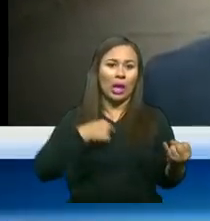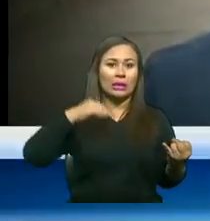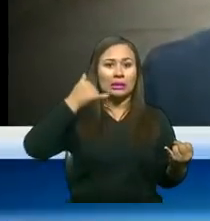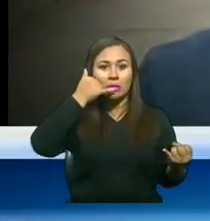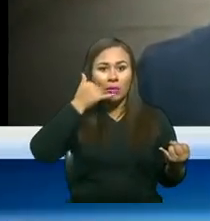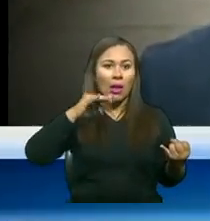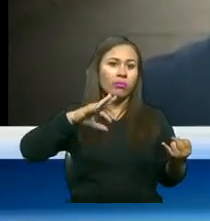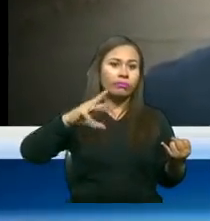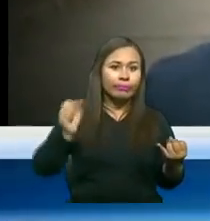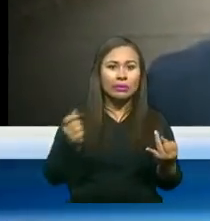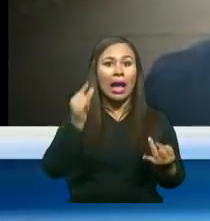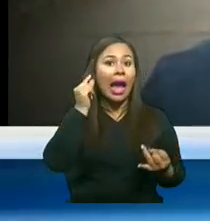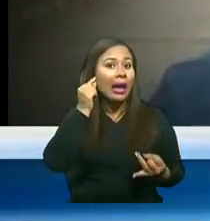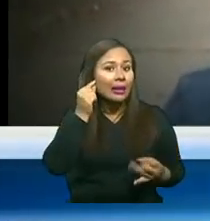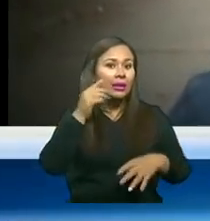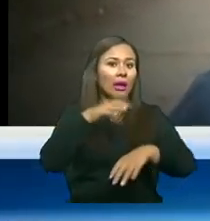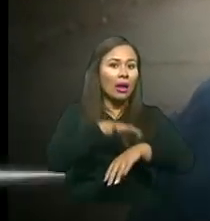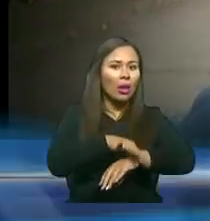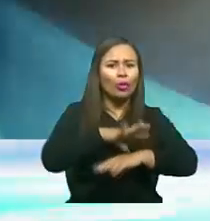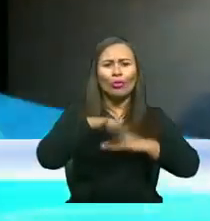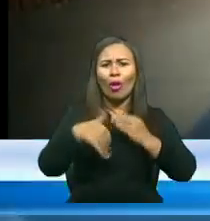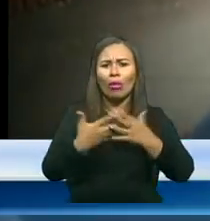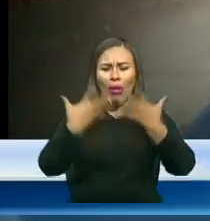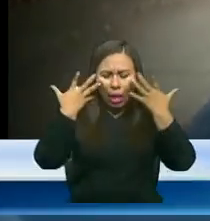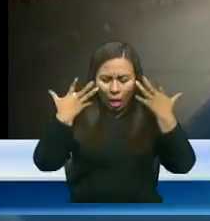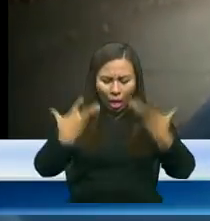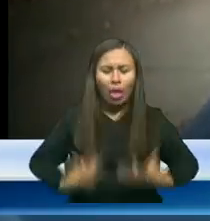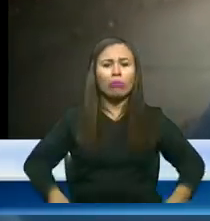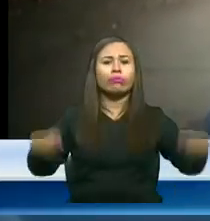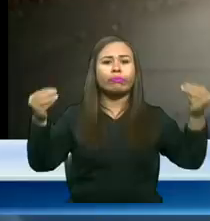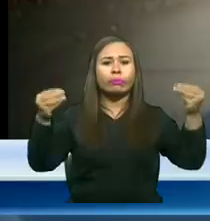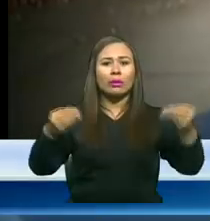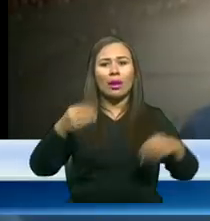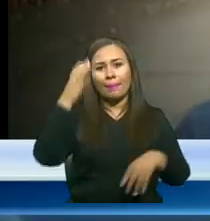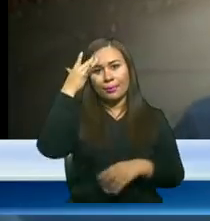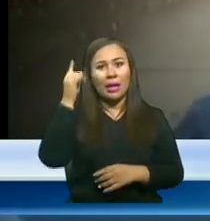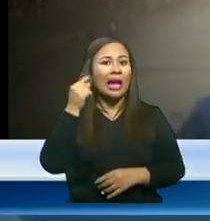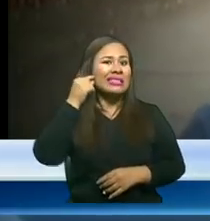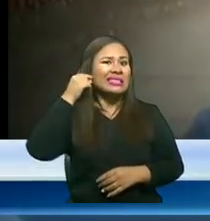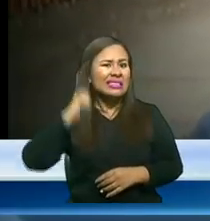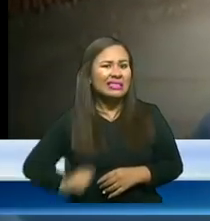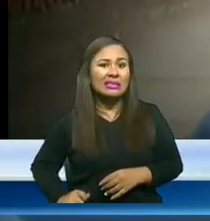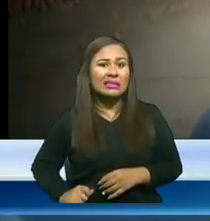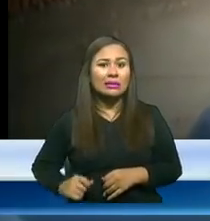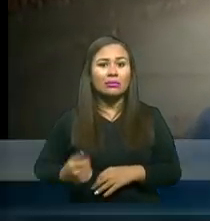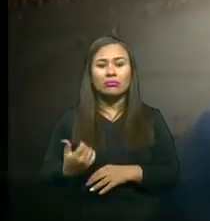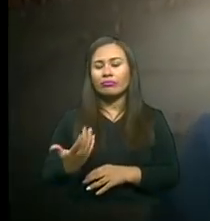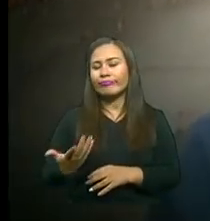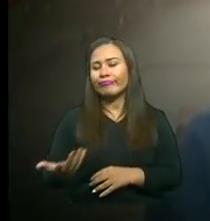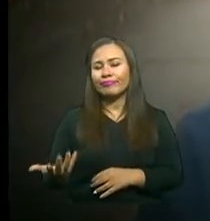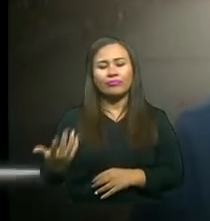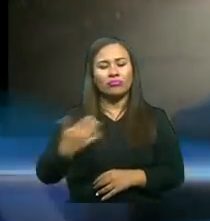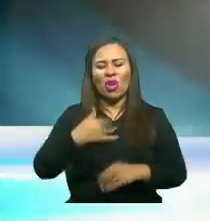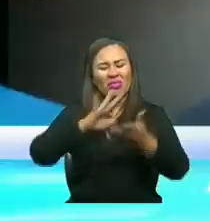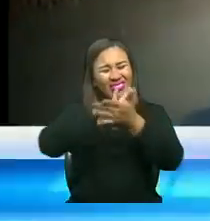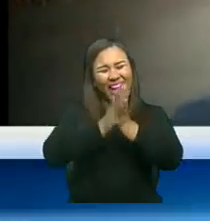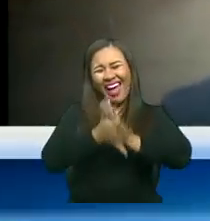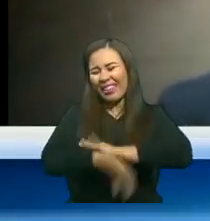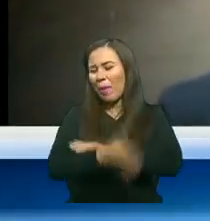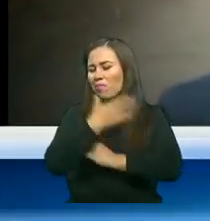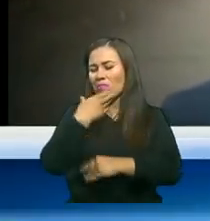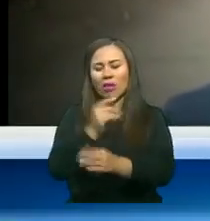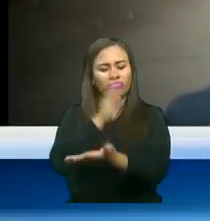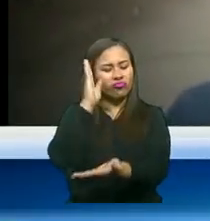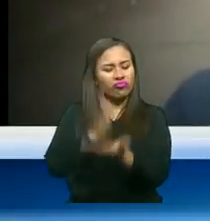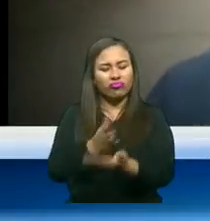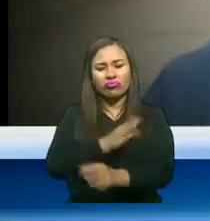arete, reloj, nada. Míreme. Porque hasta mis aretes me quitaron. Ya no uso nada. Si ya eso traigo, porque traigo es